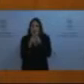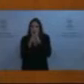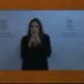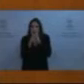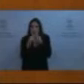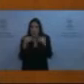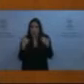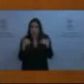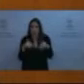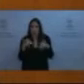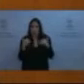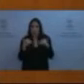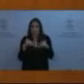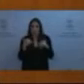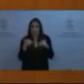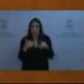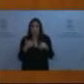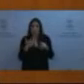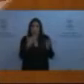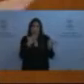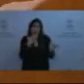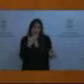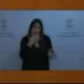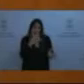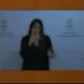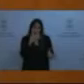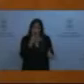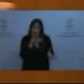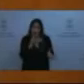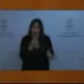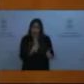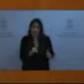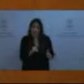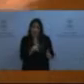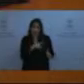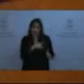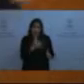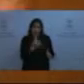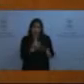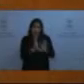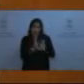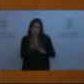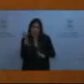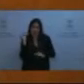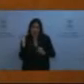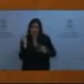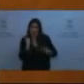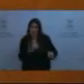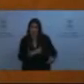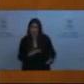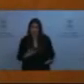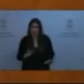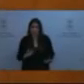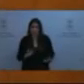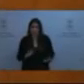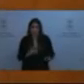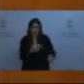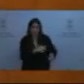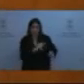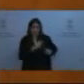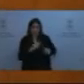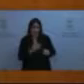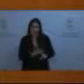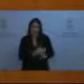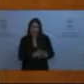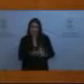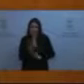atrevo a decirle que si tuviera un poco de vergüenza política ya casi cogería la maletita y se marcharía antes de que acabar la respuesta o la